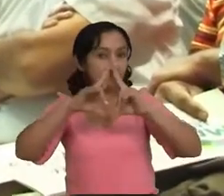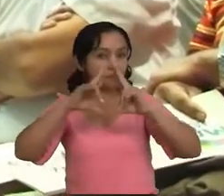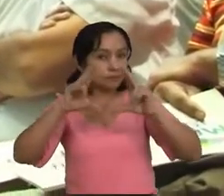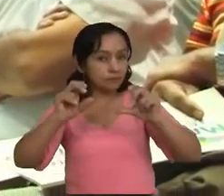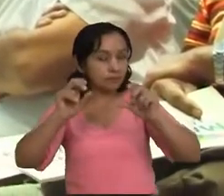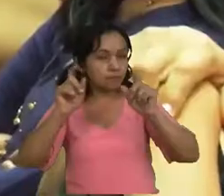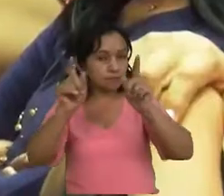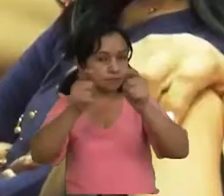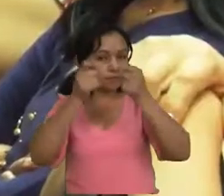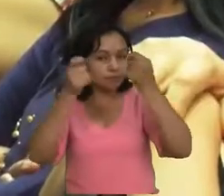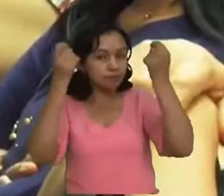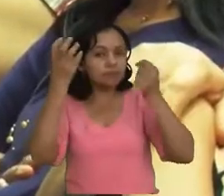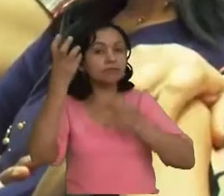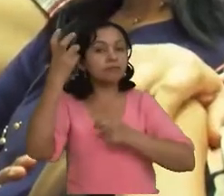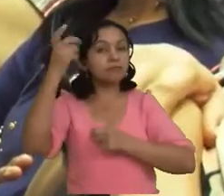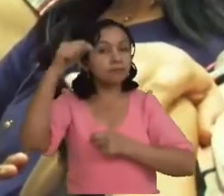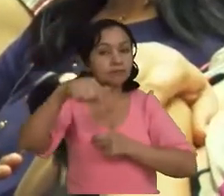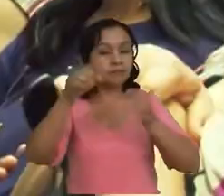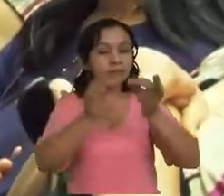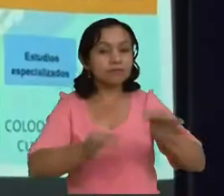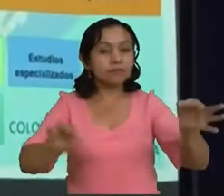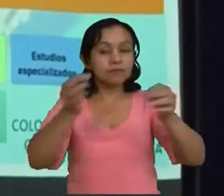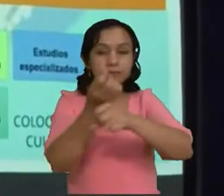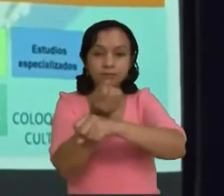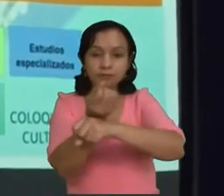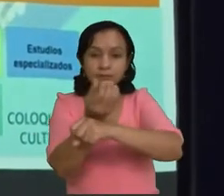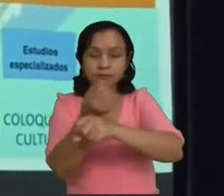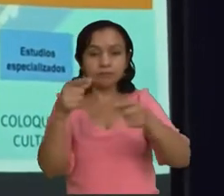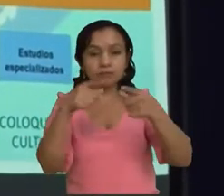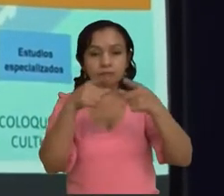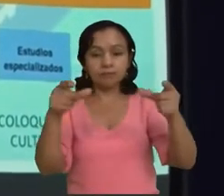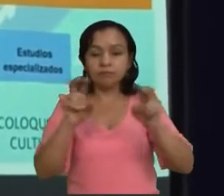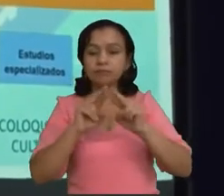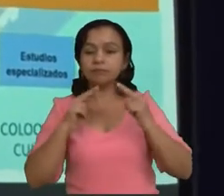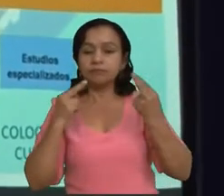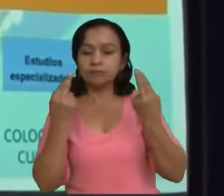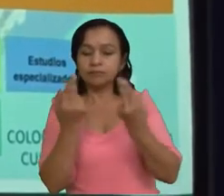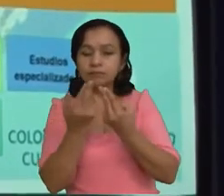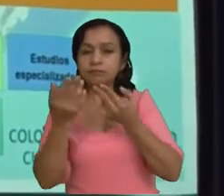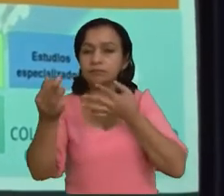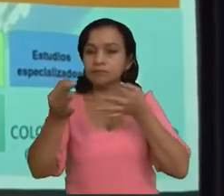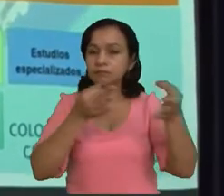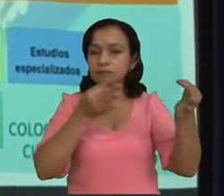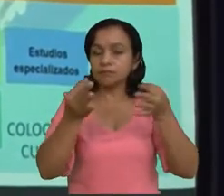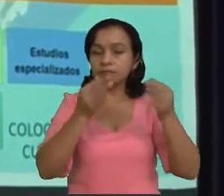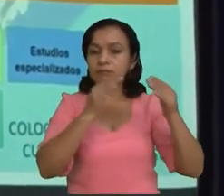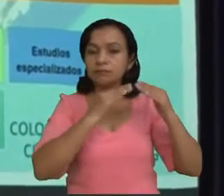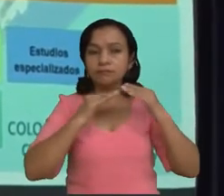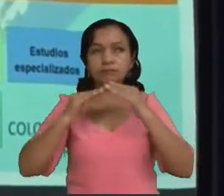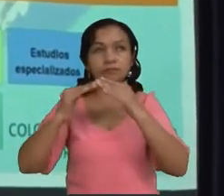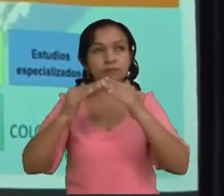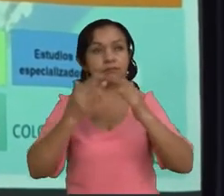fecha importante, la alcaldía capitalina realizó un coloquio sobre el patrimonio cultural de la ciudad.